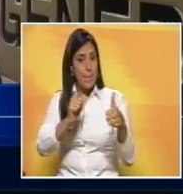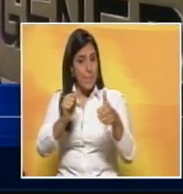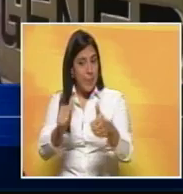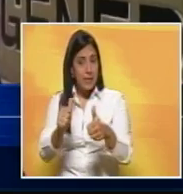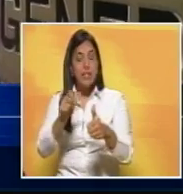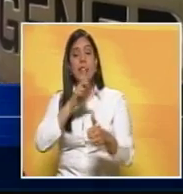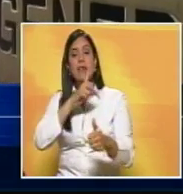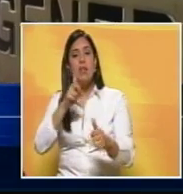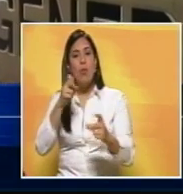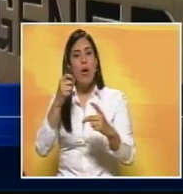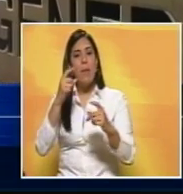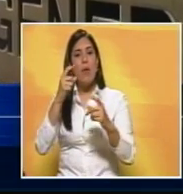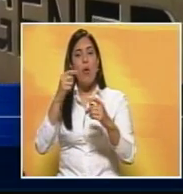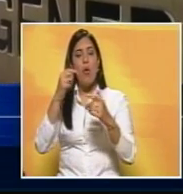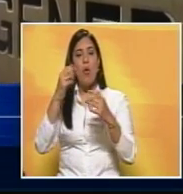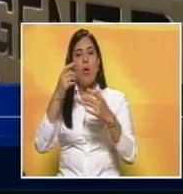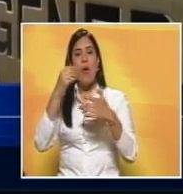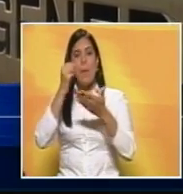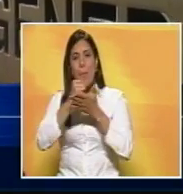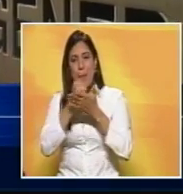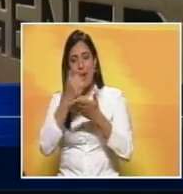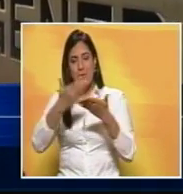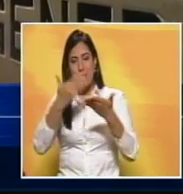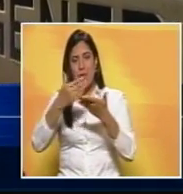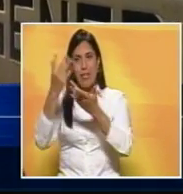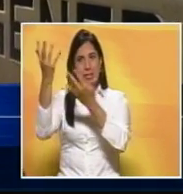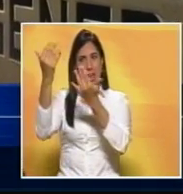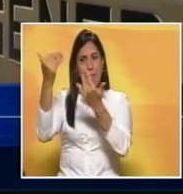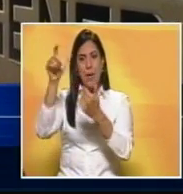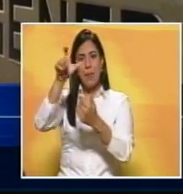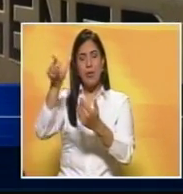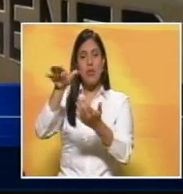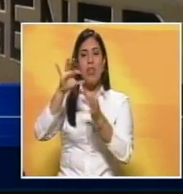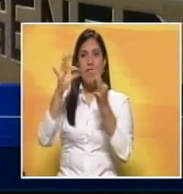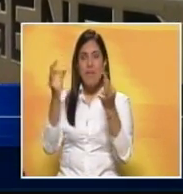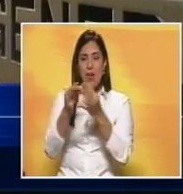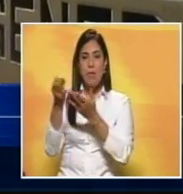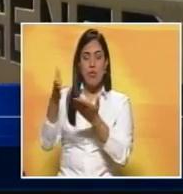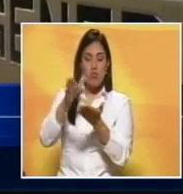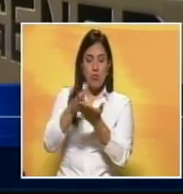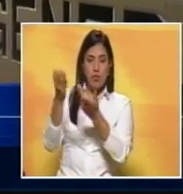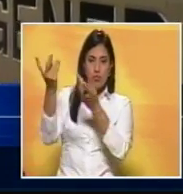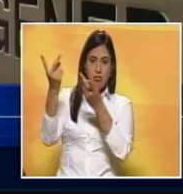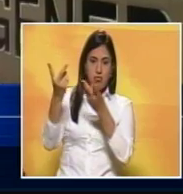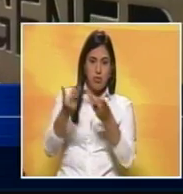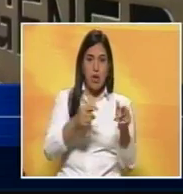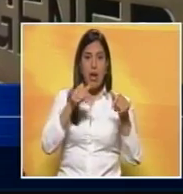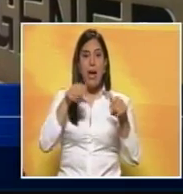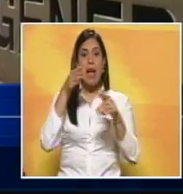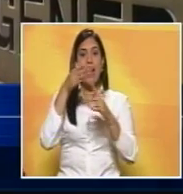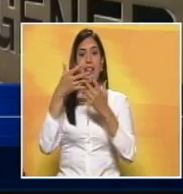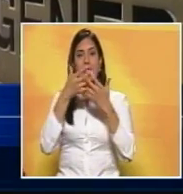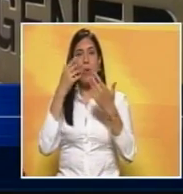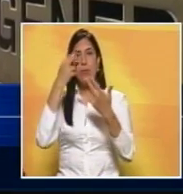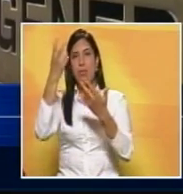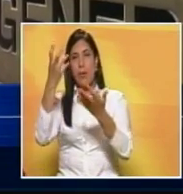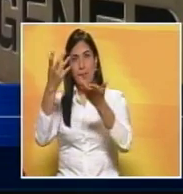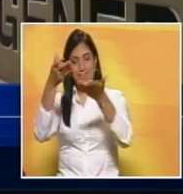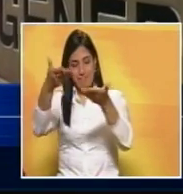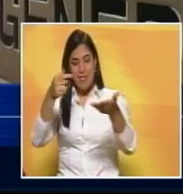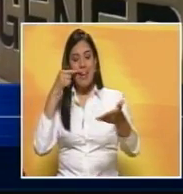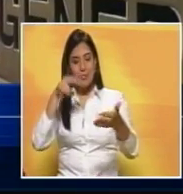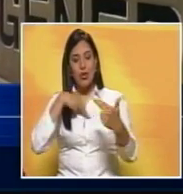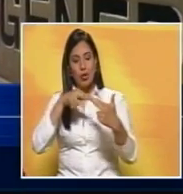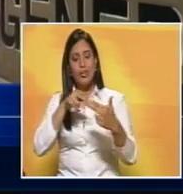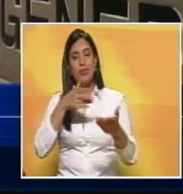lo que tiene que ver con los trámites burocráticos y el desplazamiento de los familiares de las víctimas rumbo a los Estados Unidos para proceder